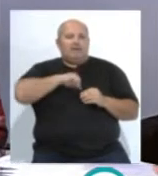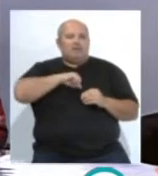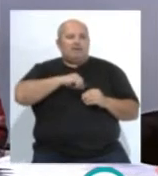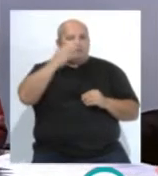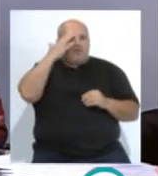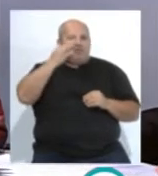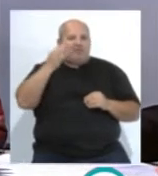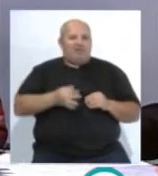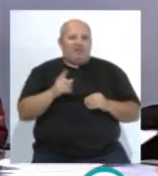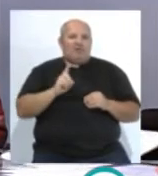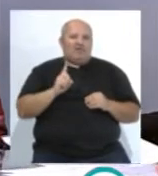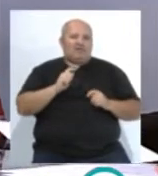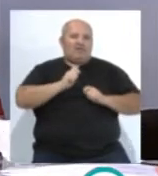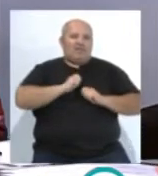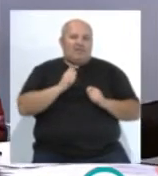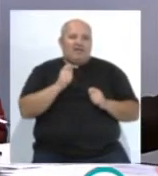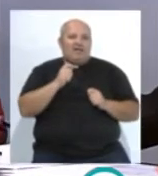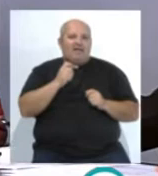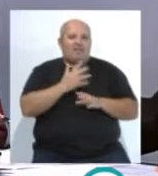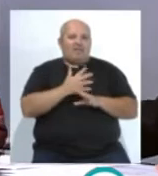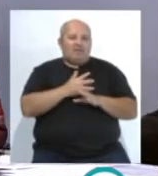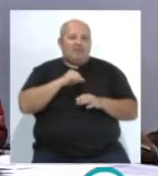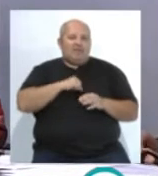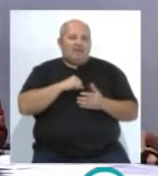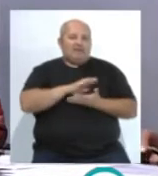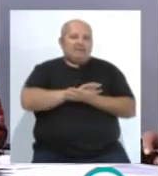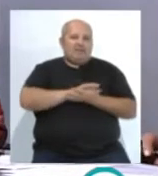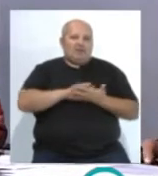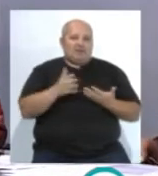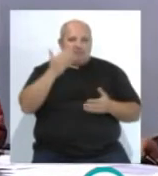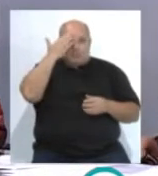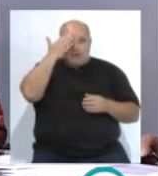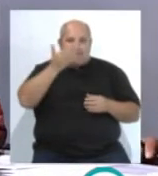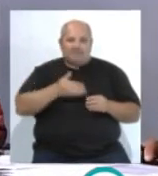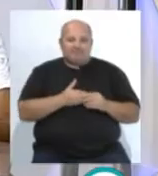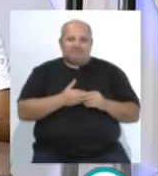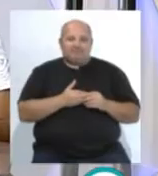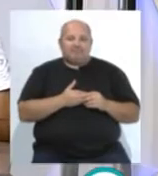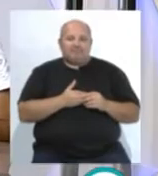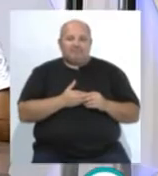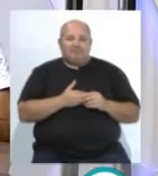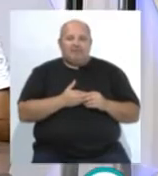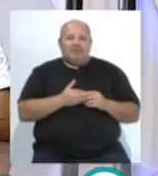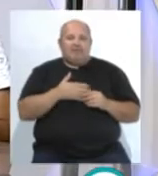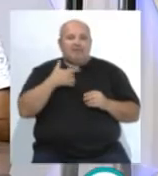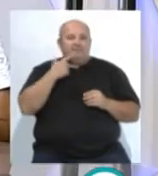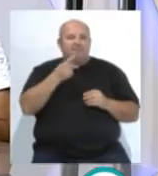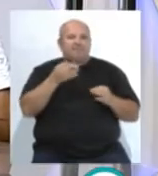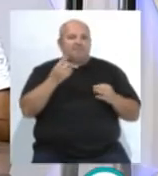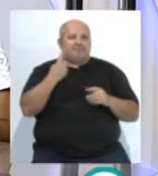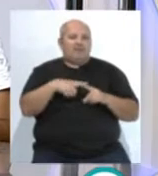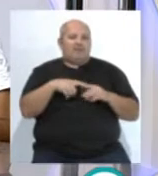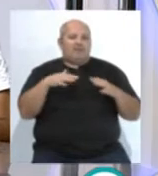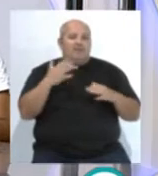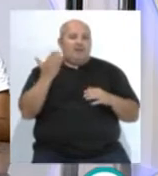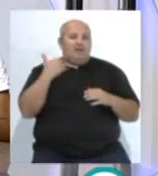titular indiscutible, a veces eso al futbolista le echa un poquito para atrás, ¿no? Yo lo primero que quiero hablar del partido es que